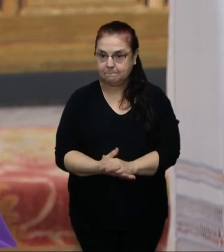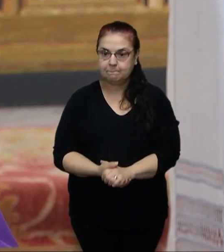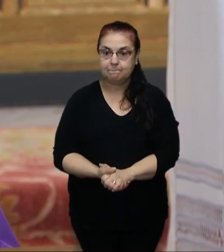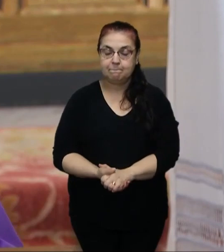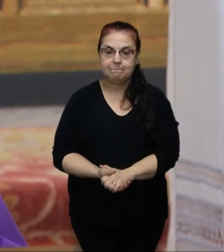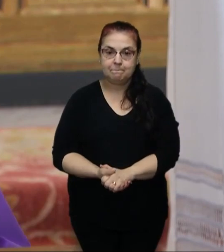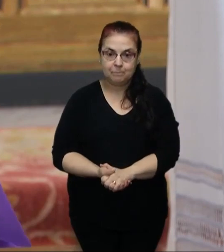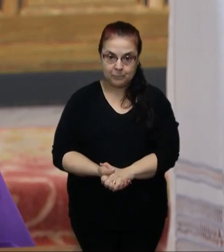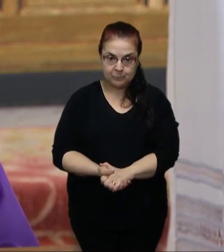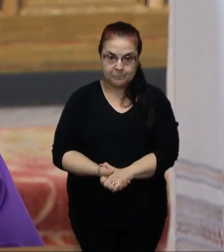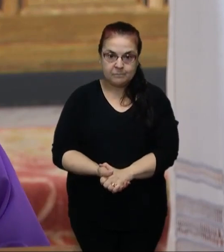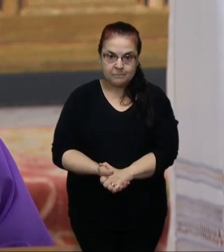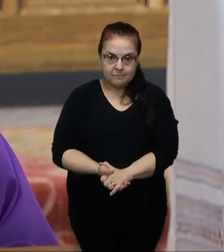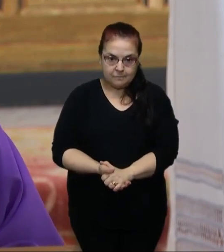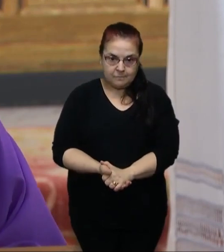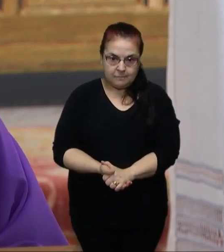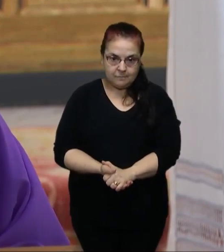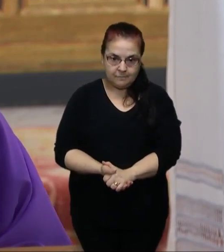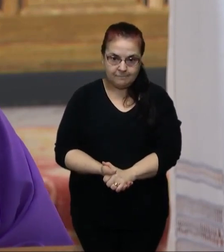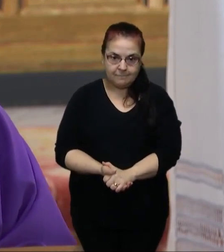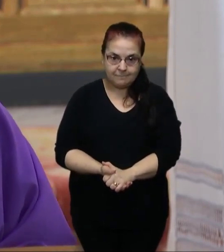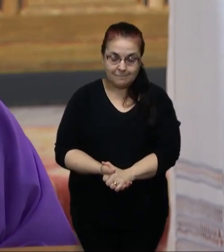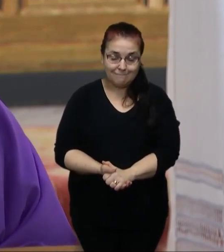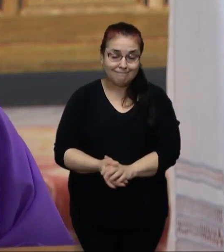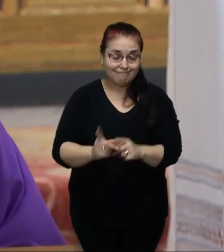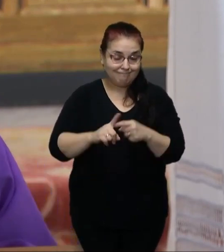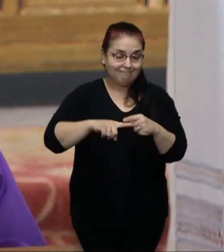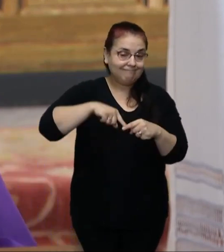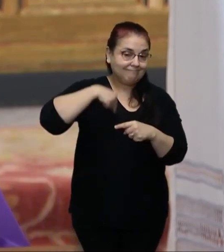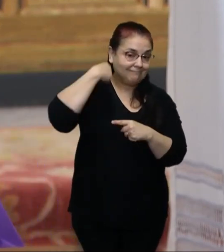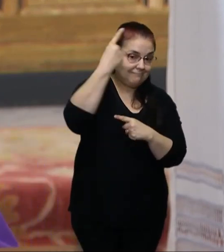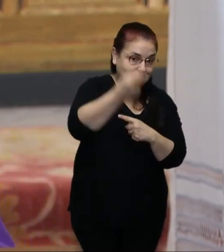Pues lo que viene después